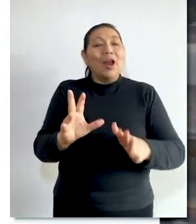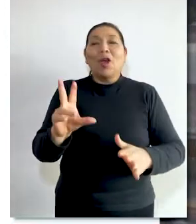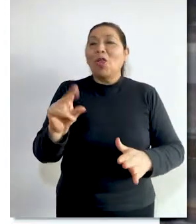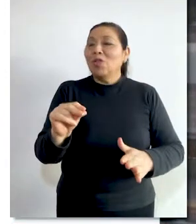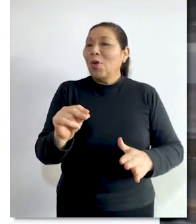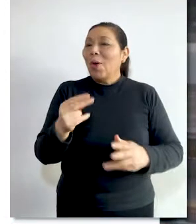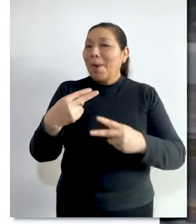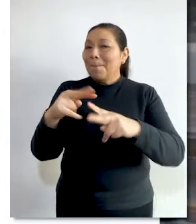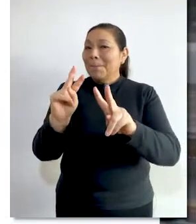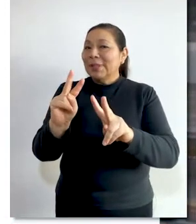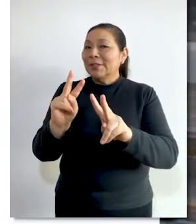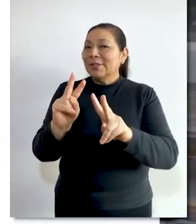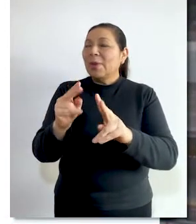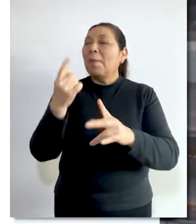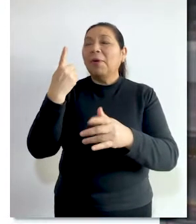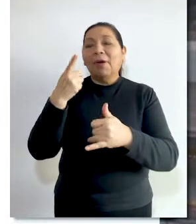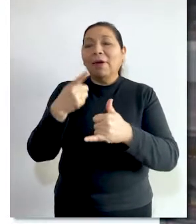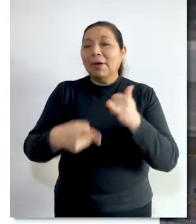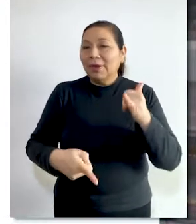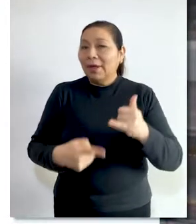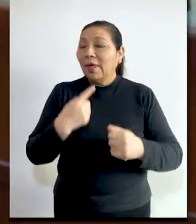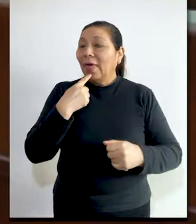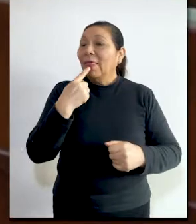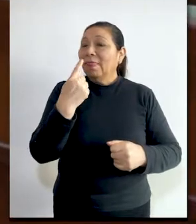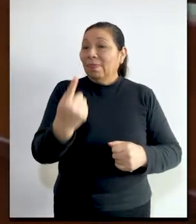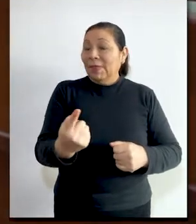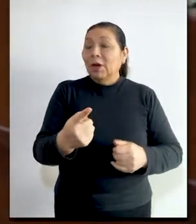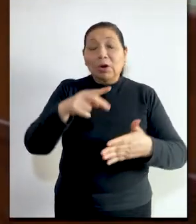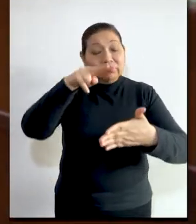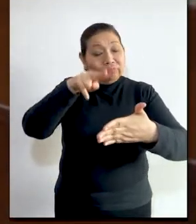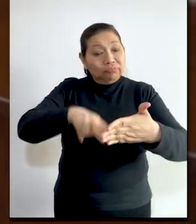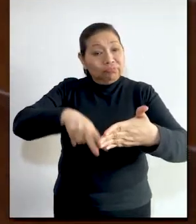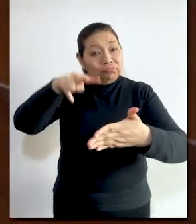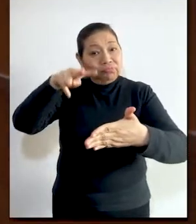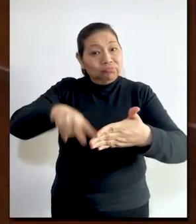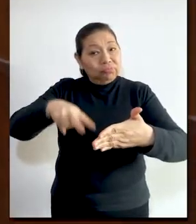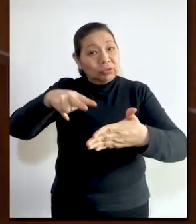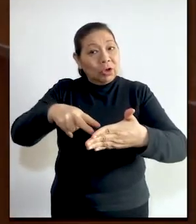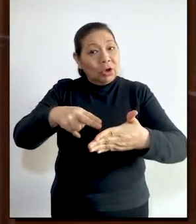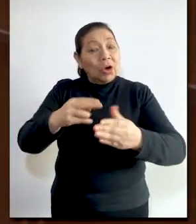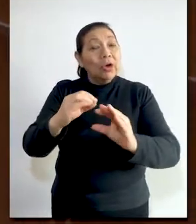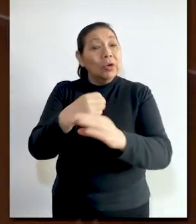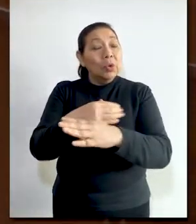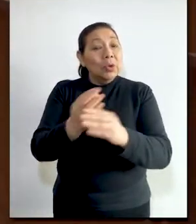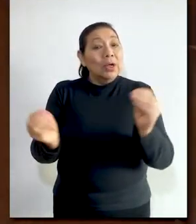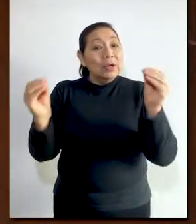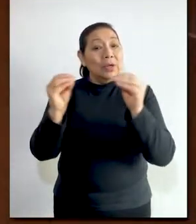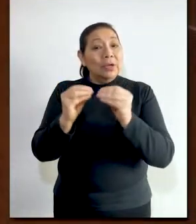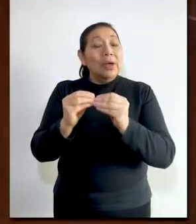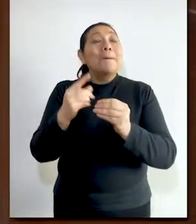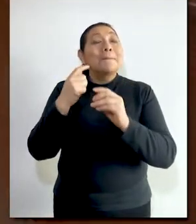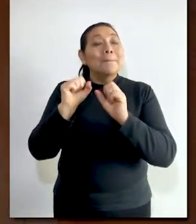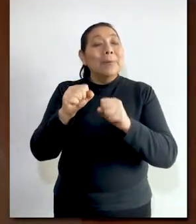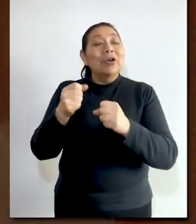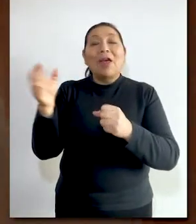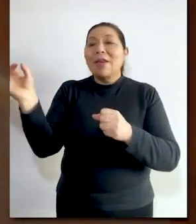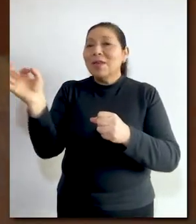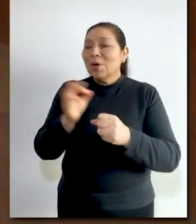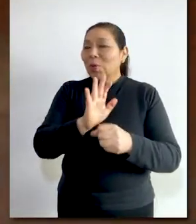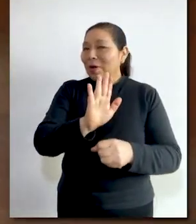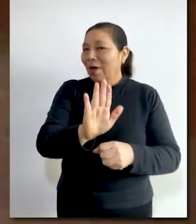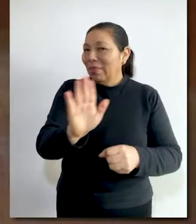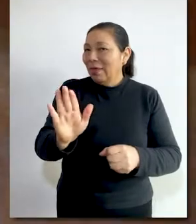no ha sido prevista para tal fin precisó además que revisados los votos que conforman la sentencia de autos